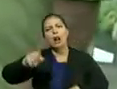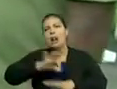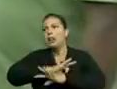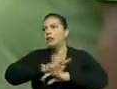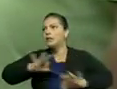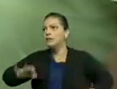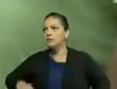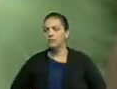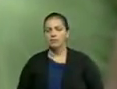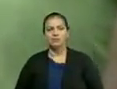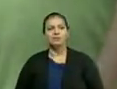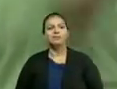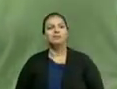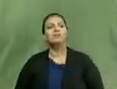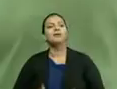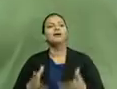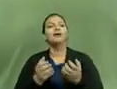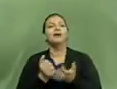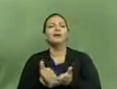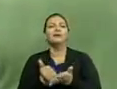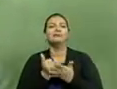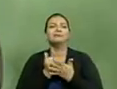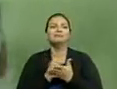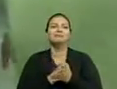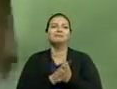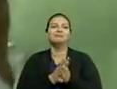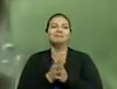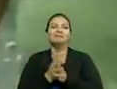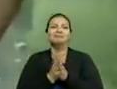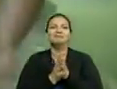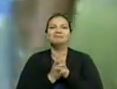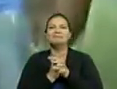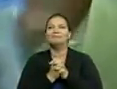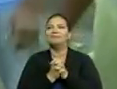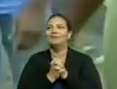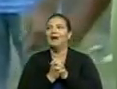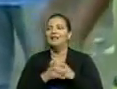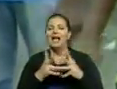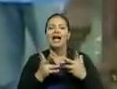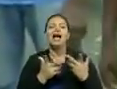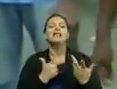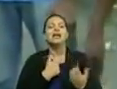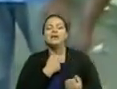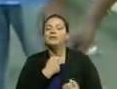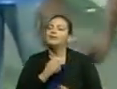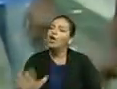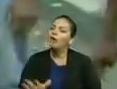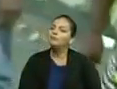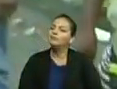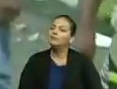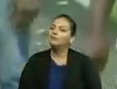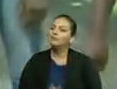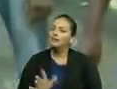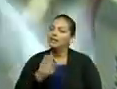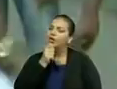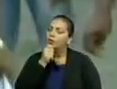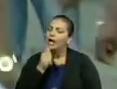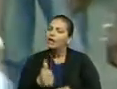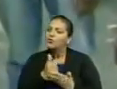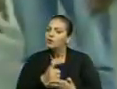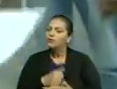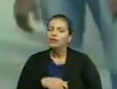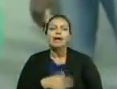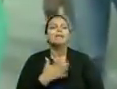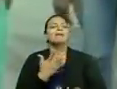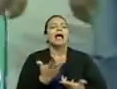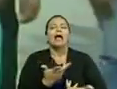¡Queremos ayuda! También. ¿Ah? Que sea libre. Está nervioso, hermano, está paniqueado. Ayuda. Emelecista también. Está